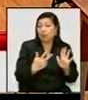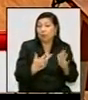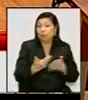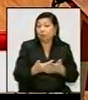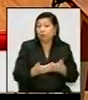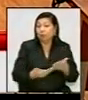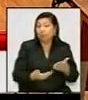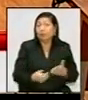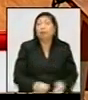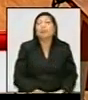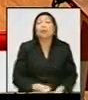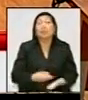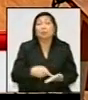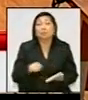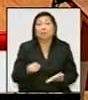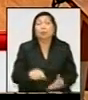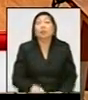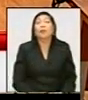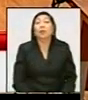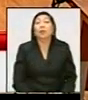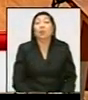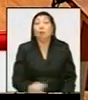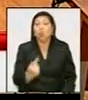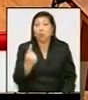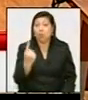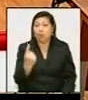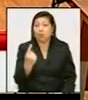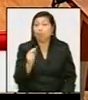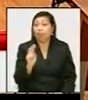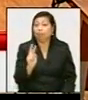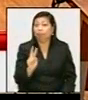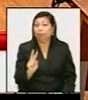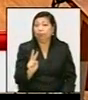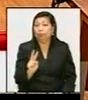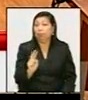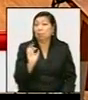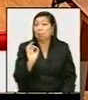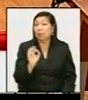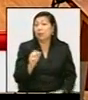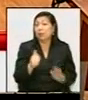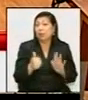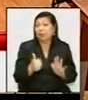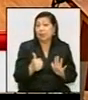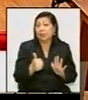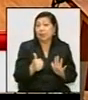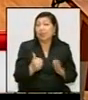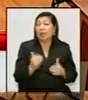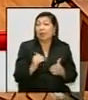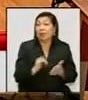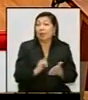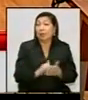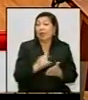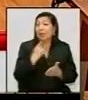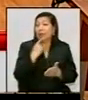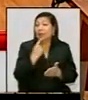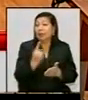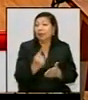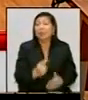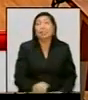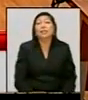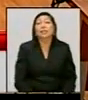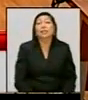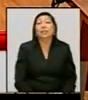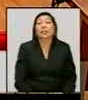documento remitido. 1. Las observaciones en el punto 6, en el extremo que establece que